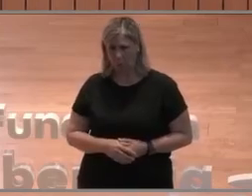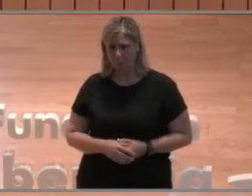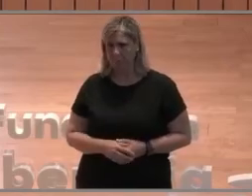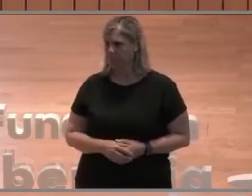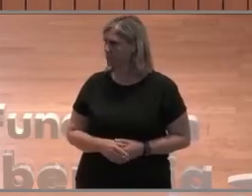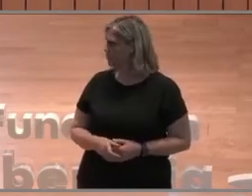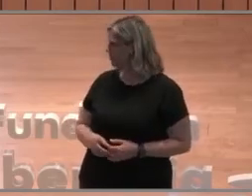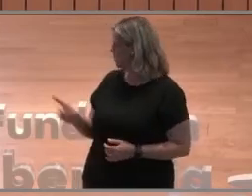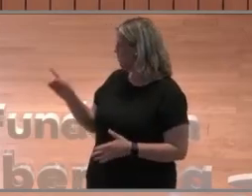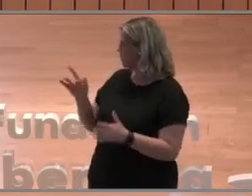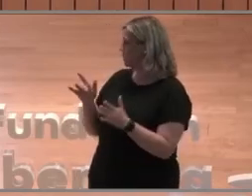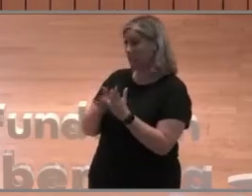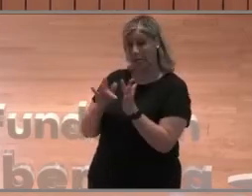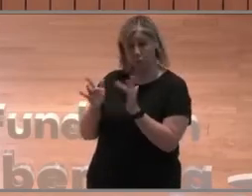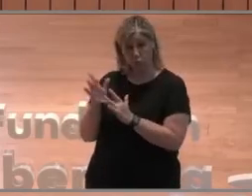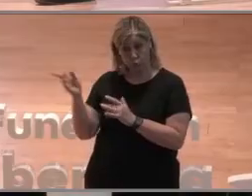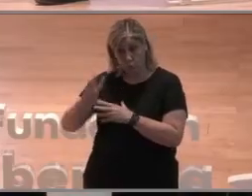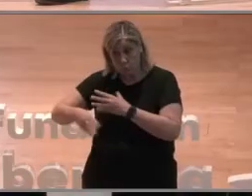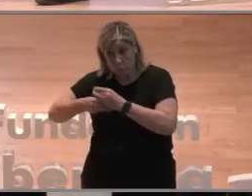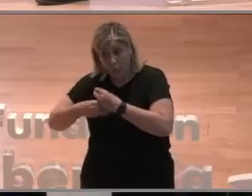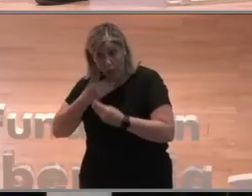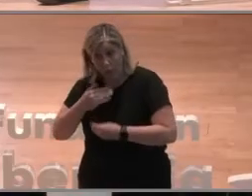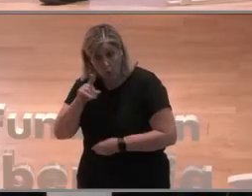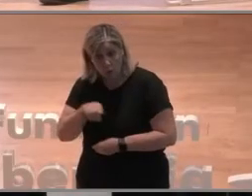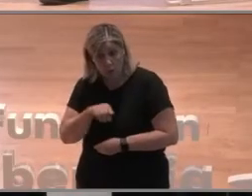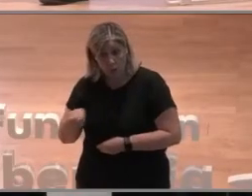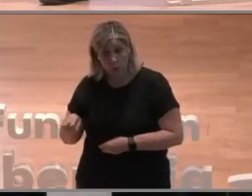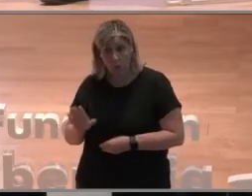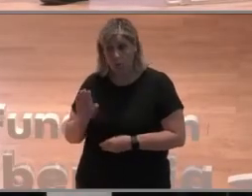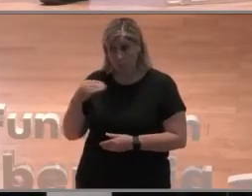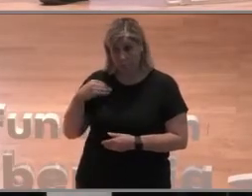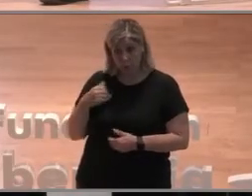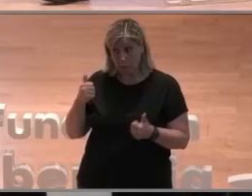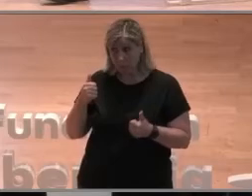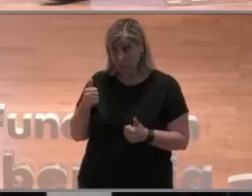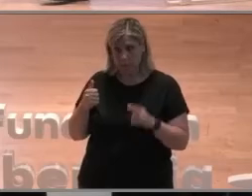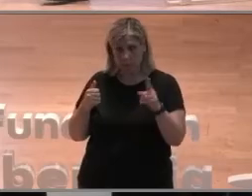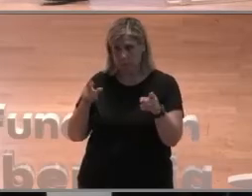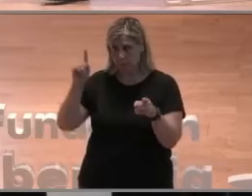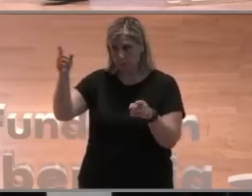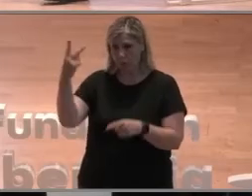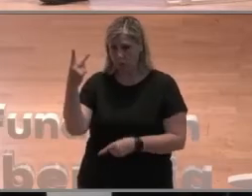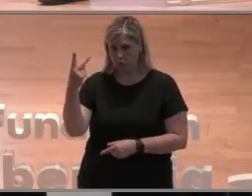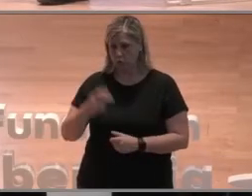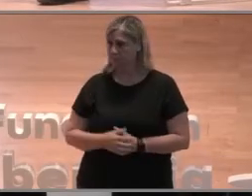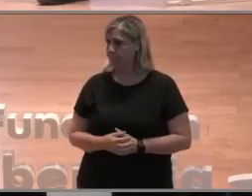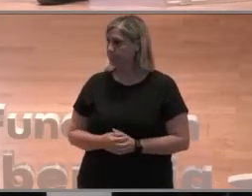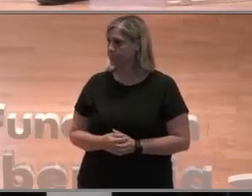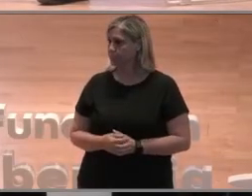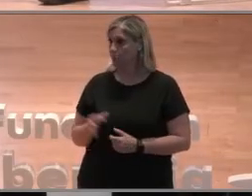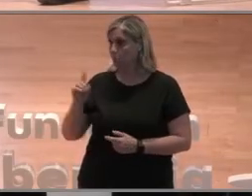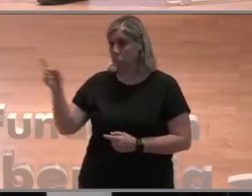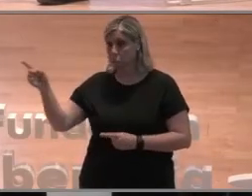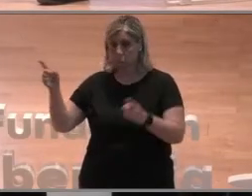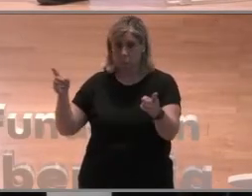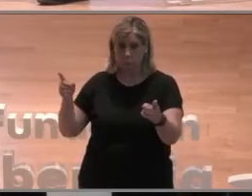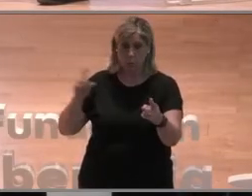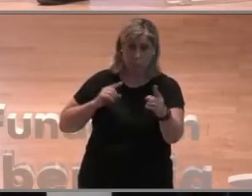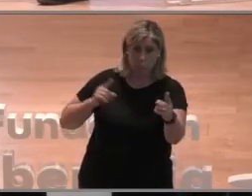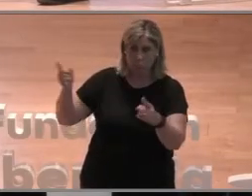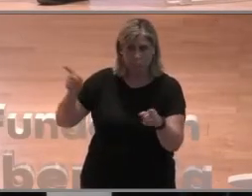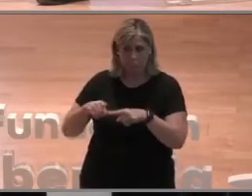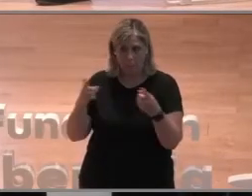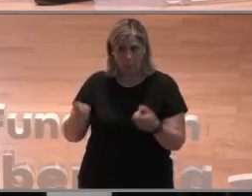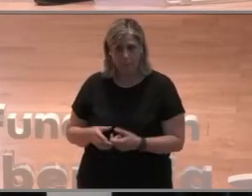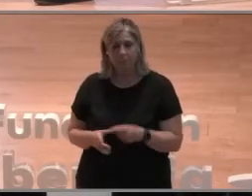¿quieres añadir No. algo más? ¿Hay alguna pregunta más? Sí, allí y luego aquí. O bueno, primero aquí y luego allí. Así vamos